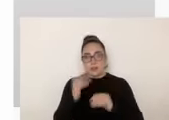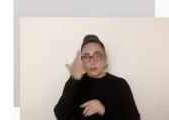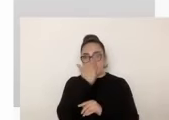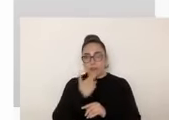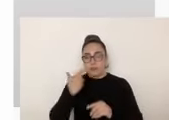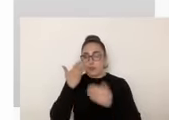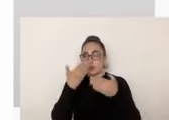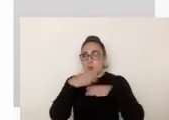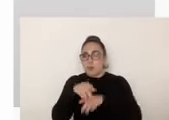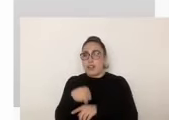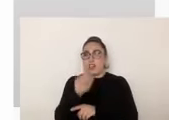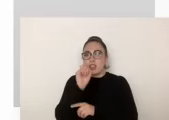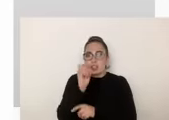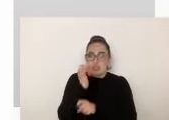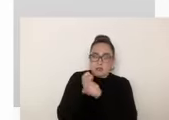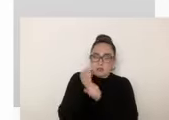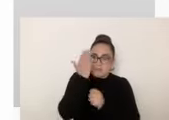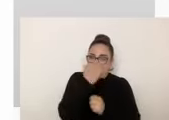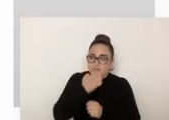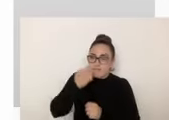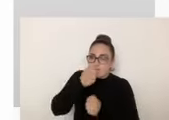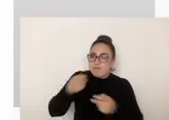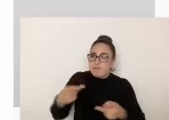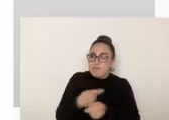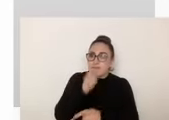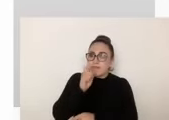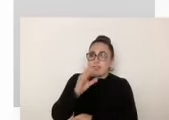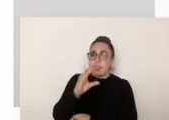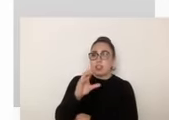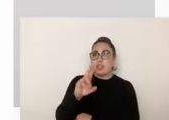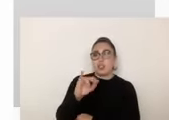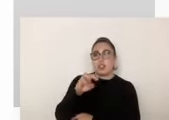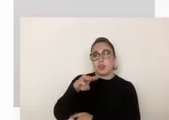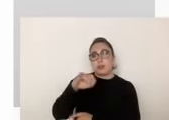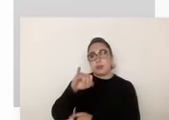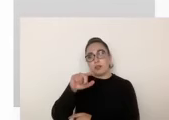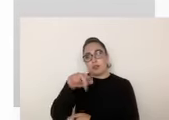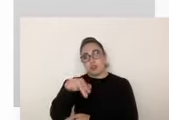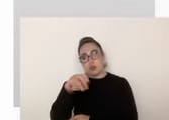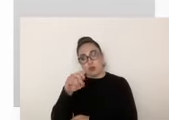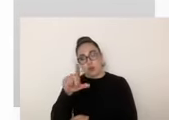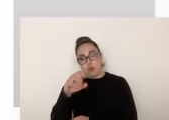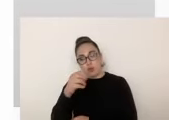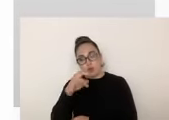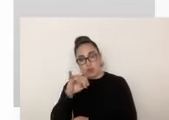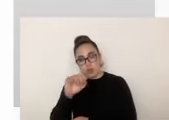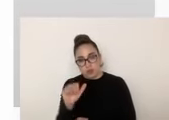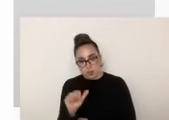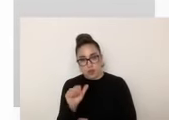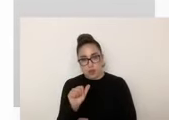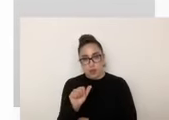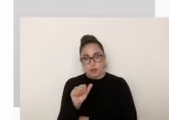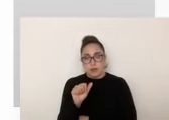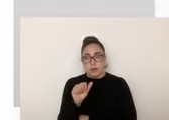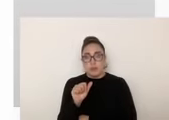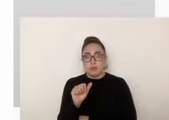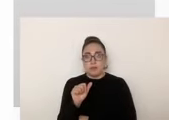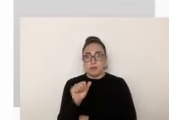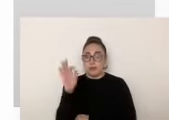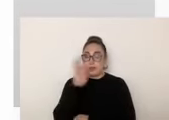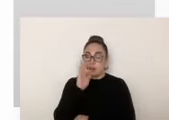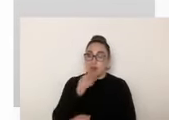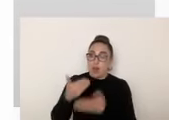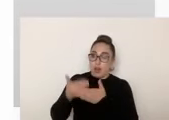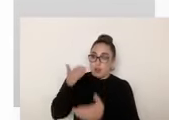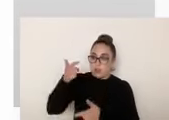si uno quiere prevenir, primero, si la justificación es preventiva, estás en el ámbito del consecuencialismo. ¿Por qué? Porque generas